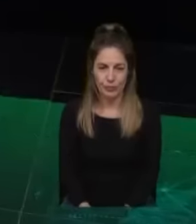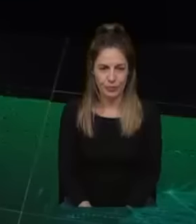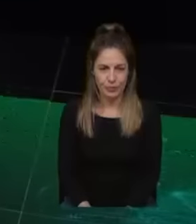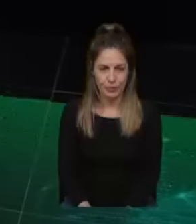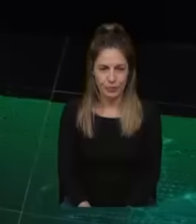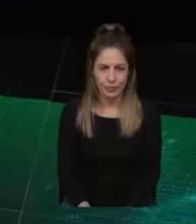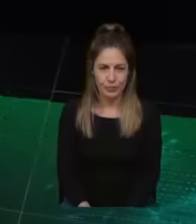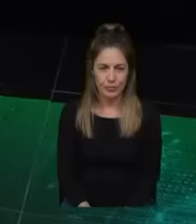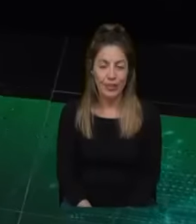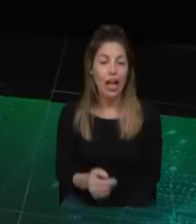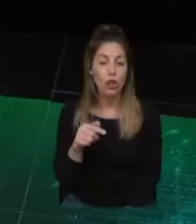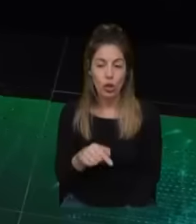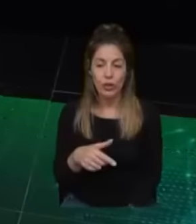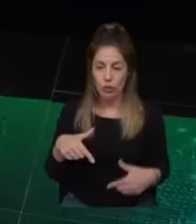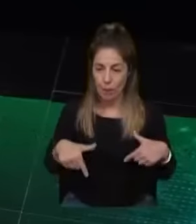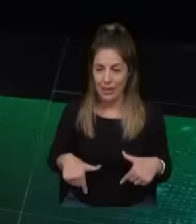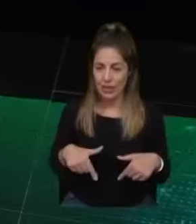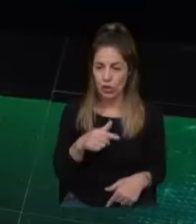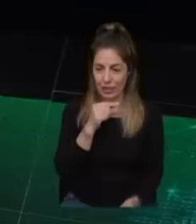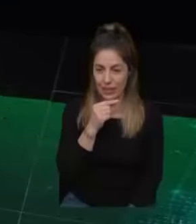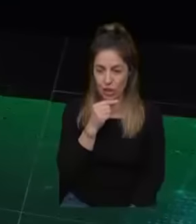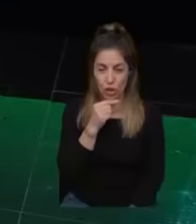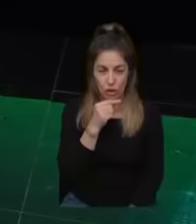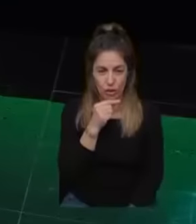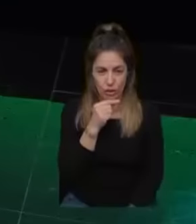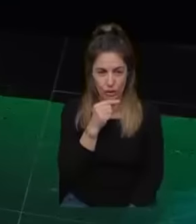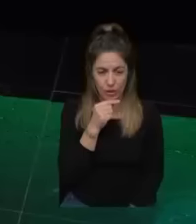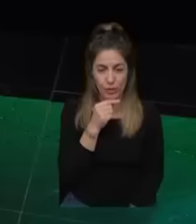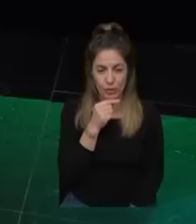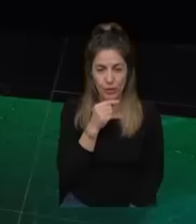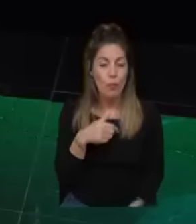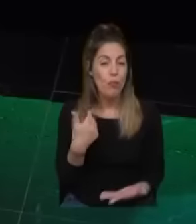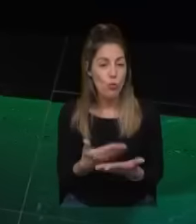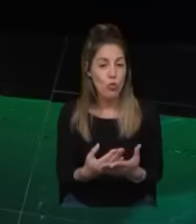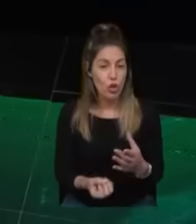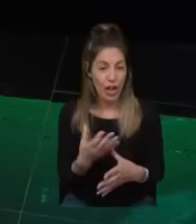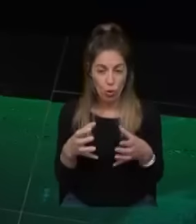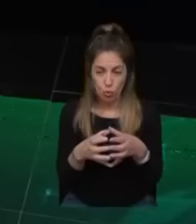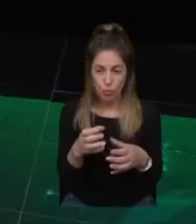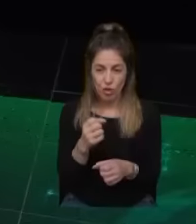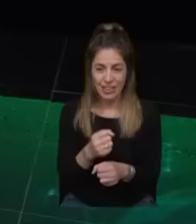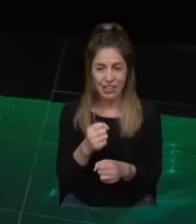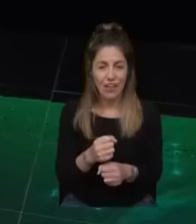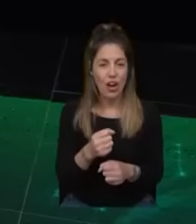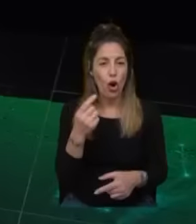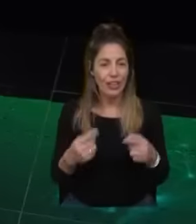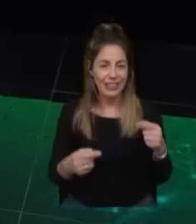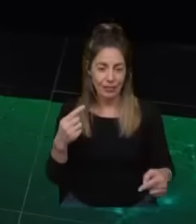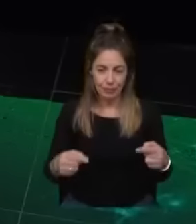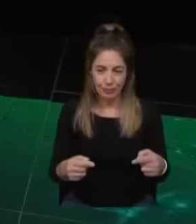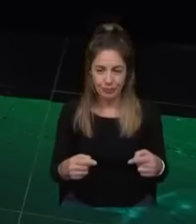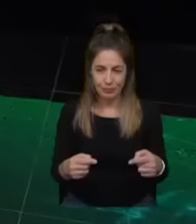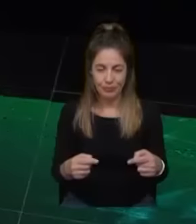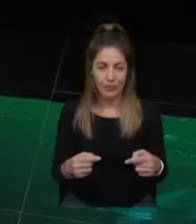Bueno, y a todo esto, el ministro del Interior, Nicolás Martinelli, propuso crear un grupo de trabajo interdisciplinario en